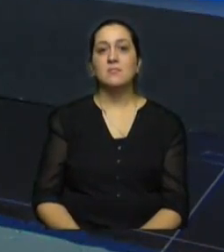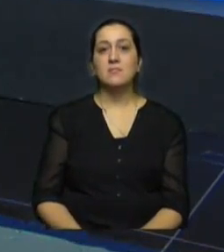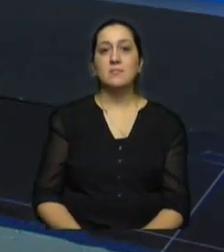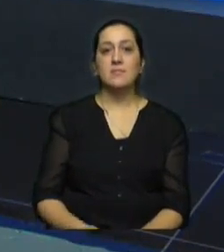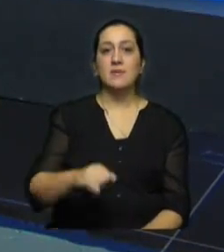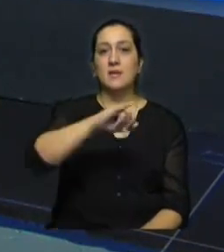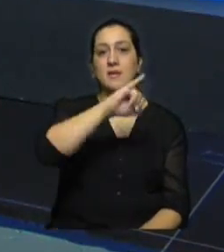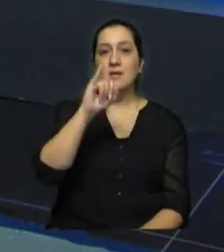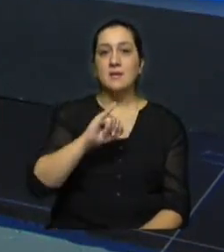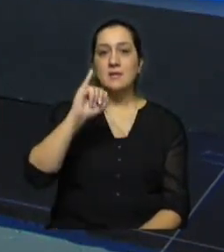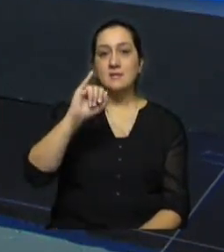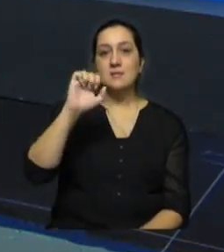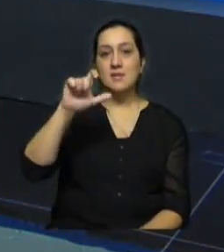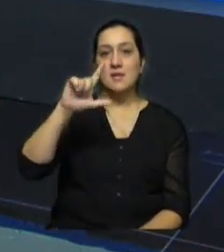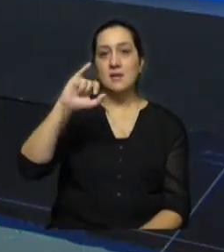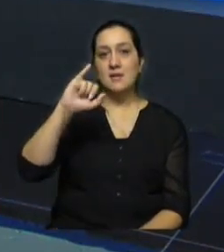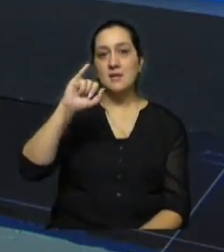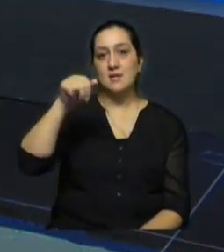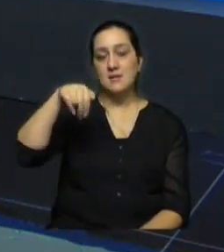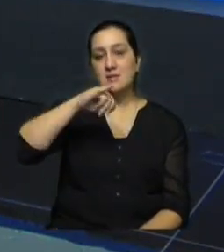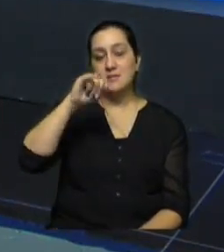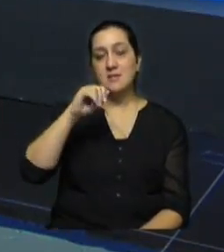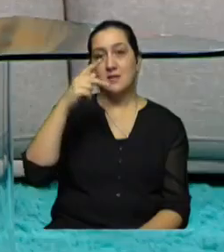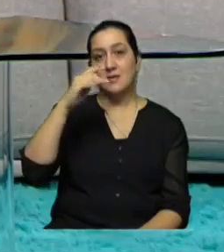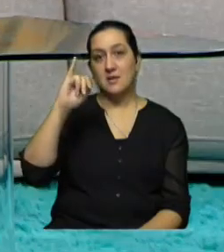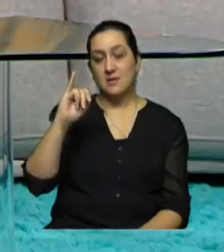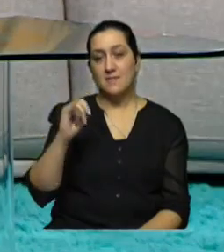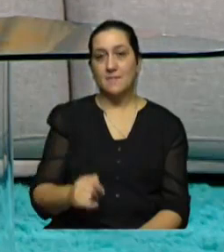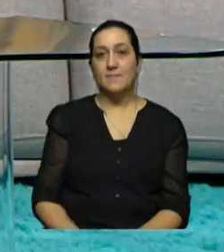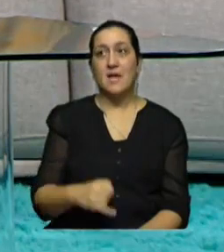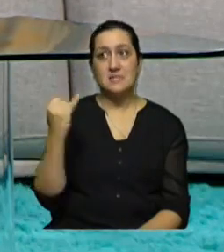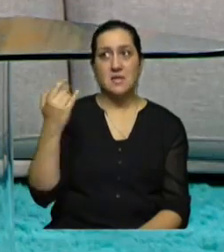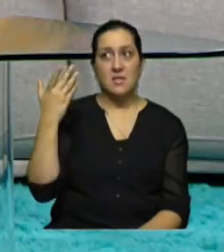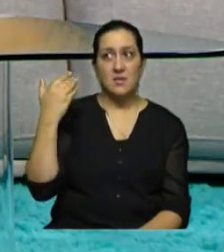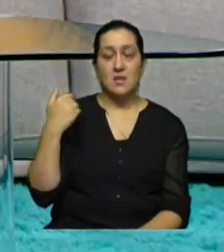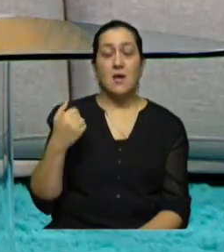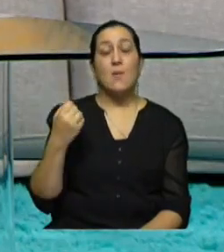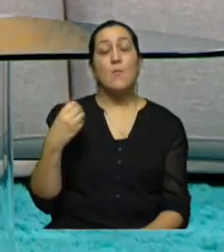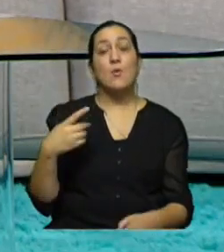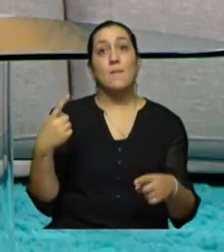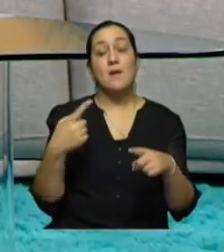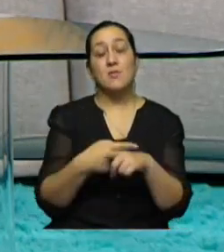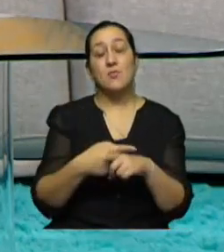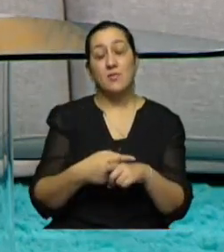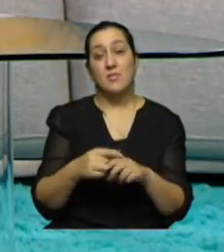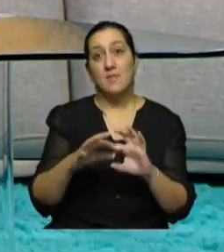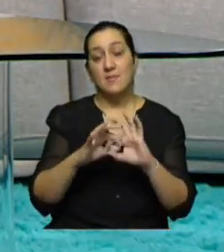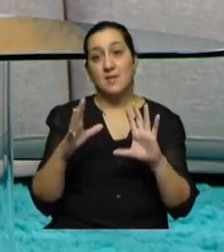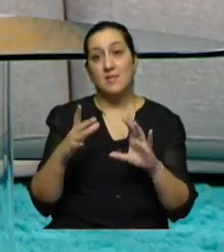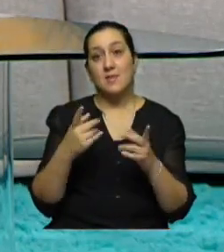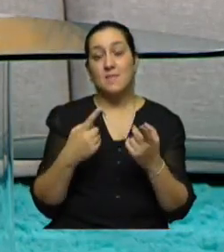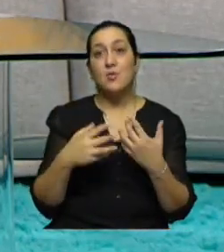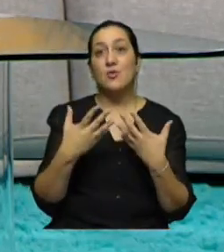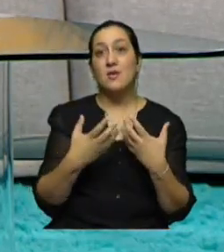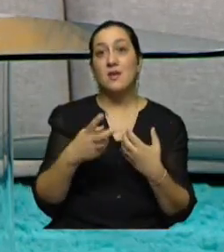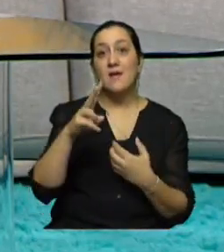Zielinski. Zielinski viene hace días. Mira, Zielinski apareció, viene hace días por Independiente, pero como parece que quieren a Marcelo Bielsa